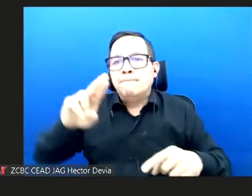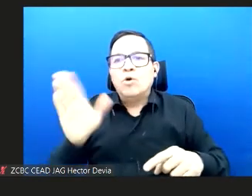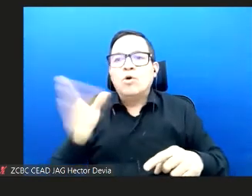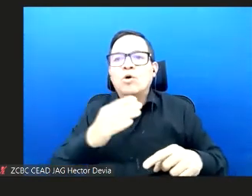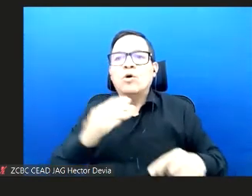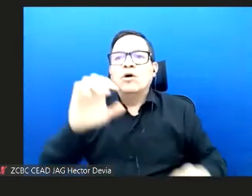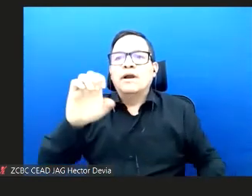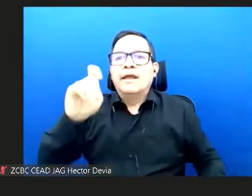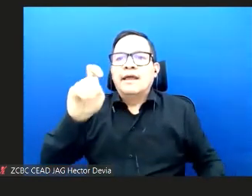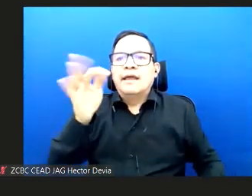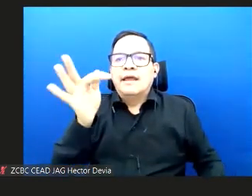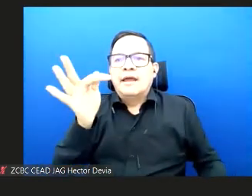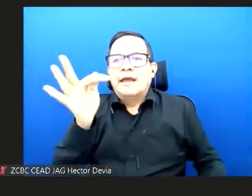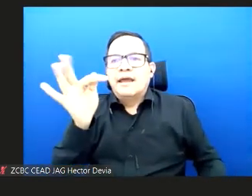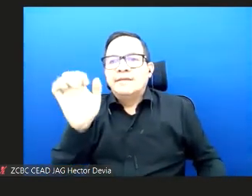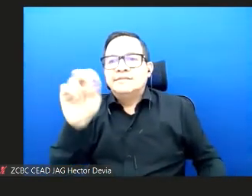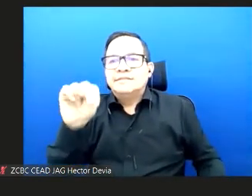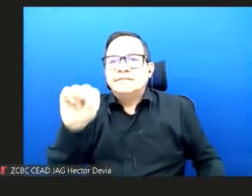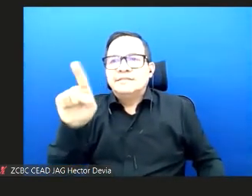comprensión,